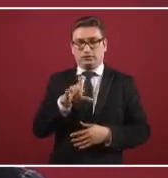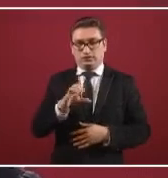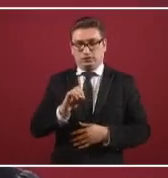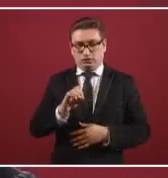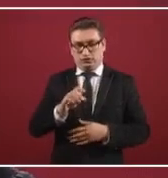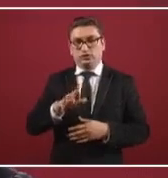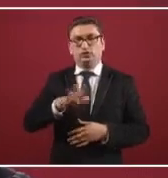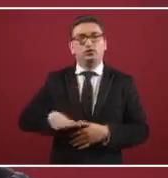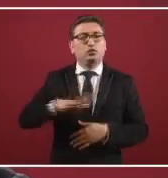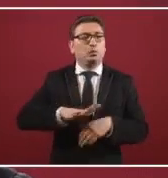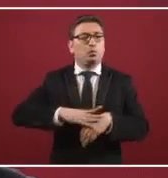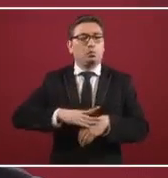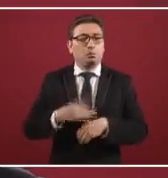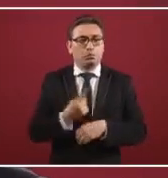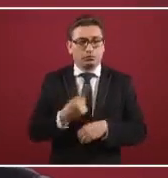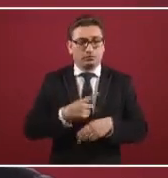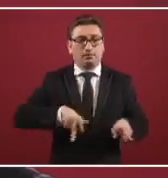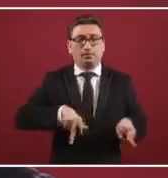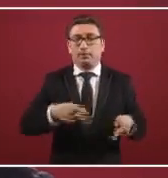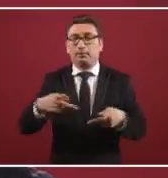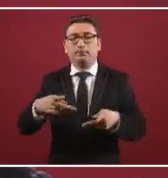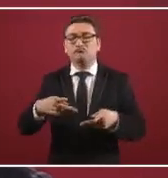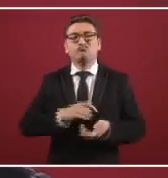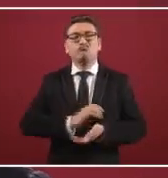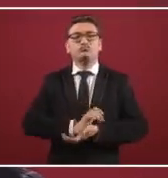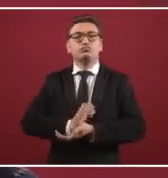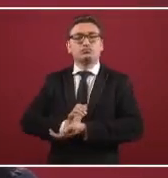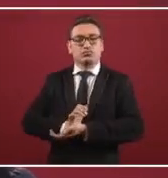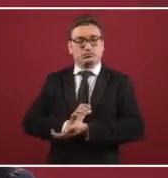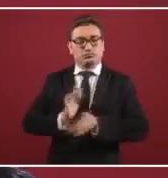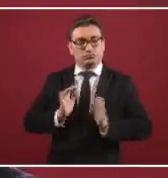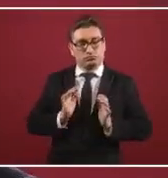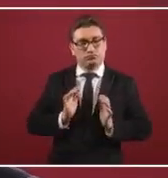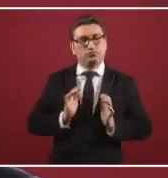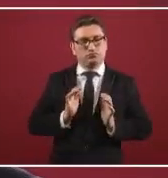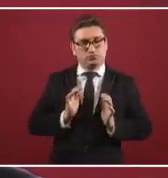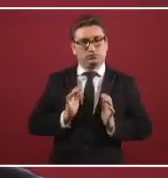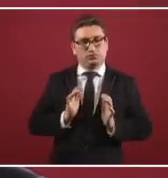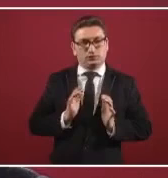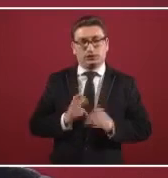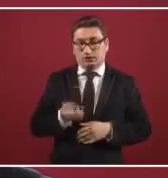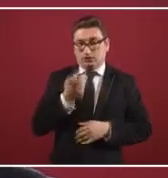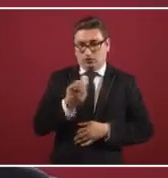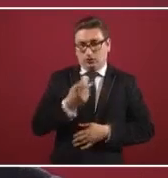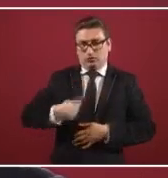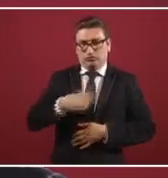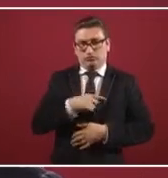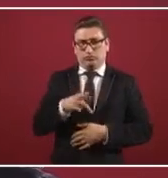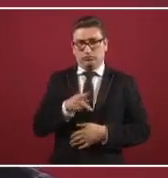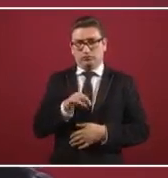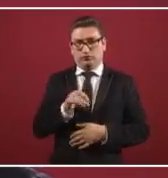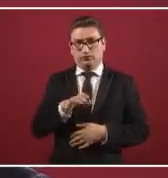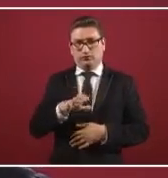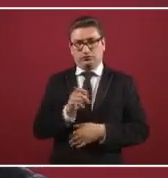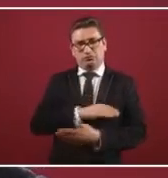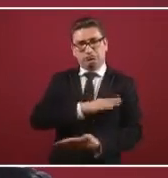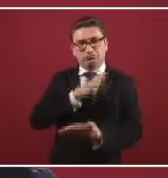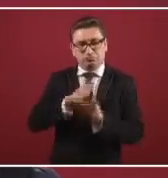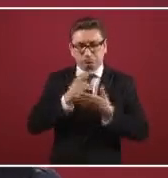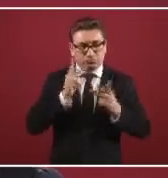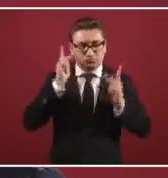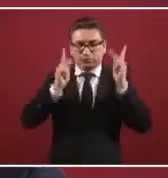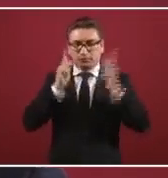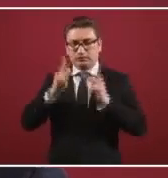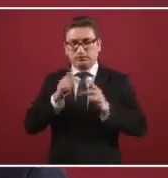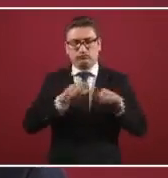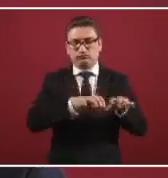haber discriminado en la venta. Ese es el motivo de la verificación. Pudimos constatar que